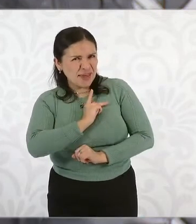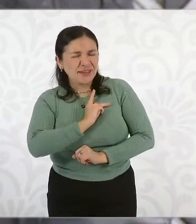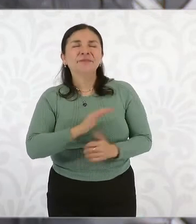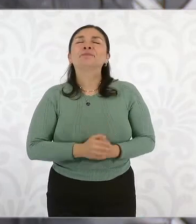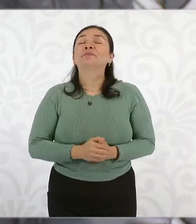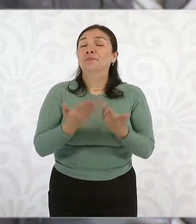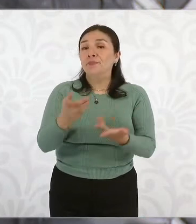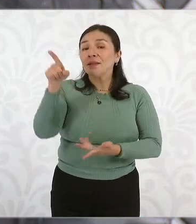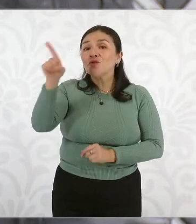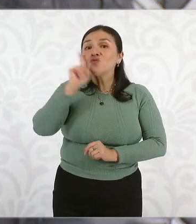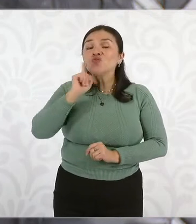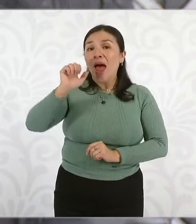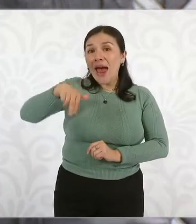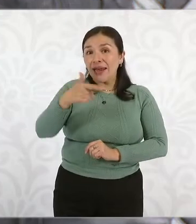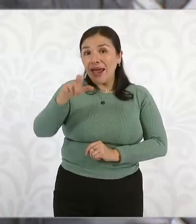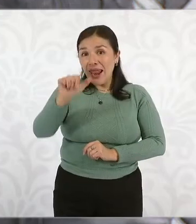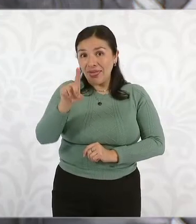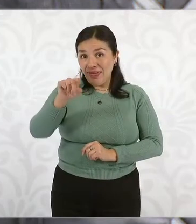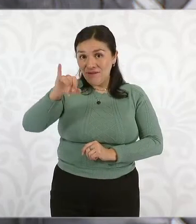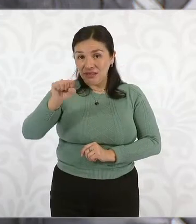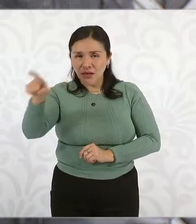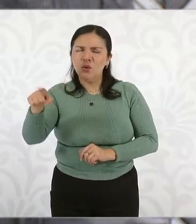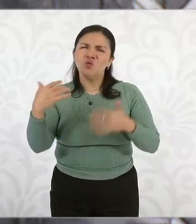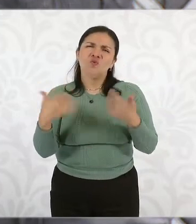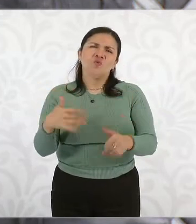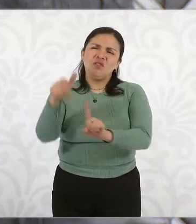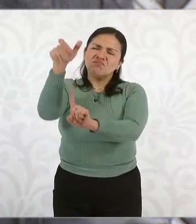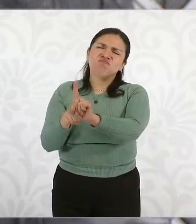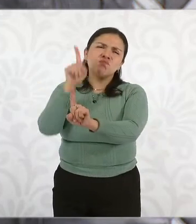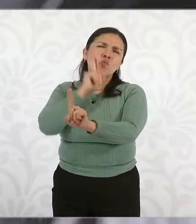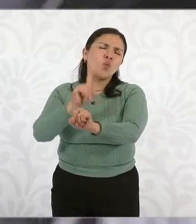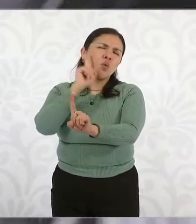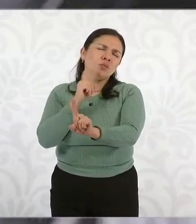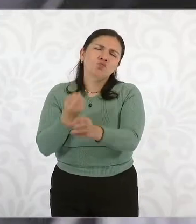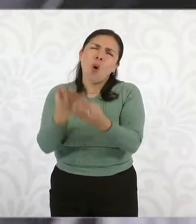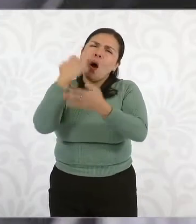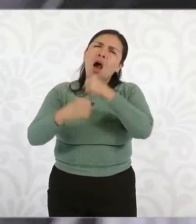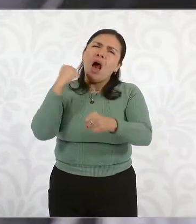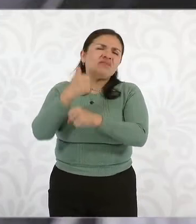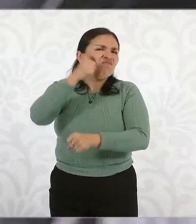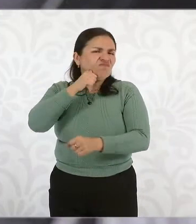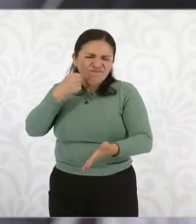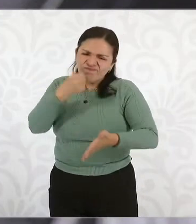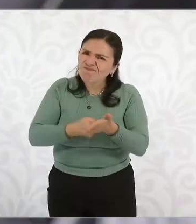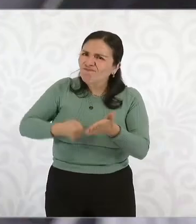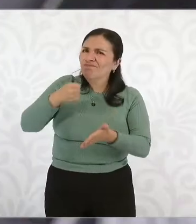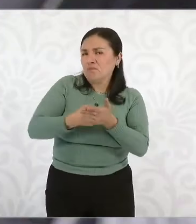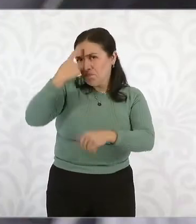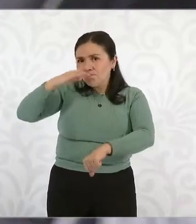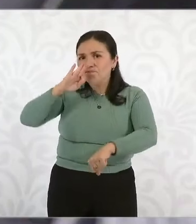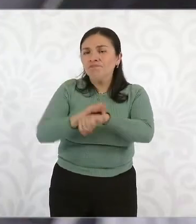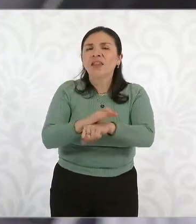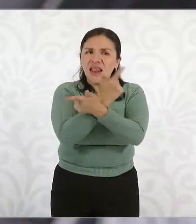las mujeres y los derechos civiles. Es una mujer que toda su vida ha luchado por la defensa